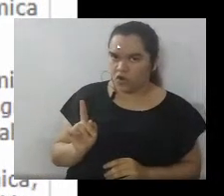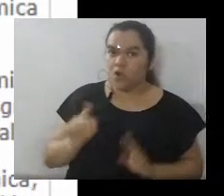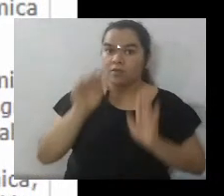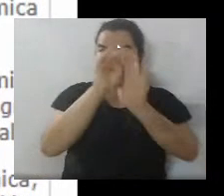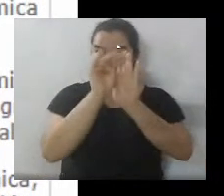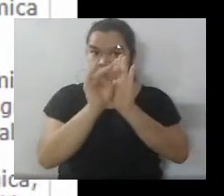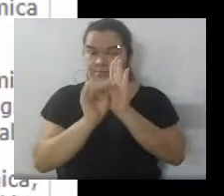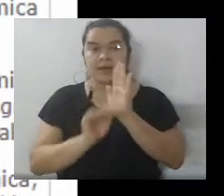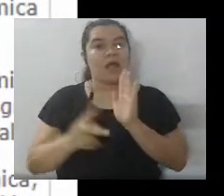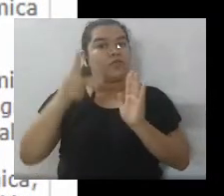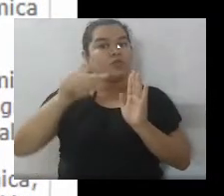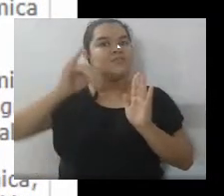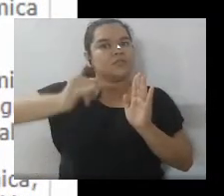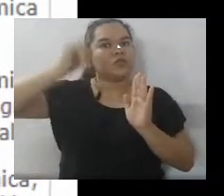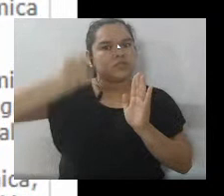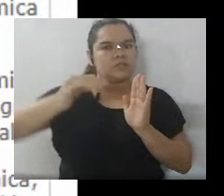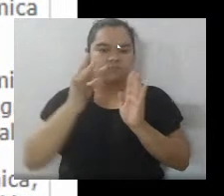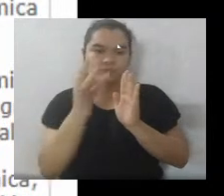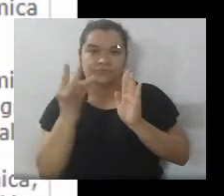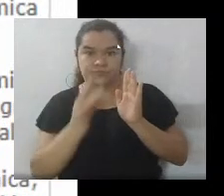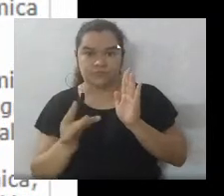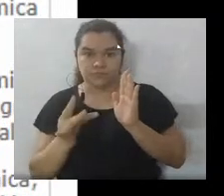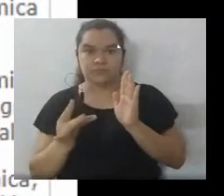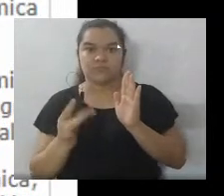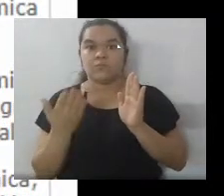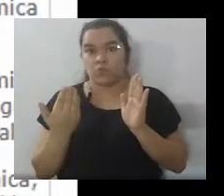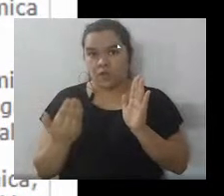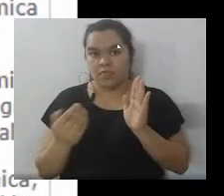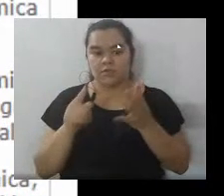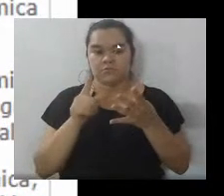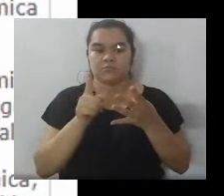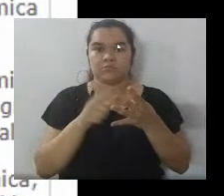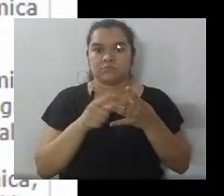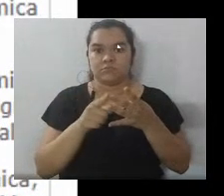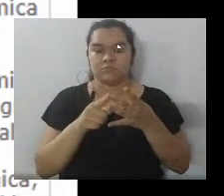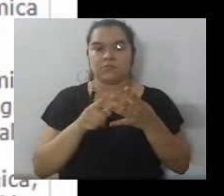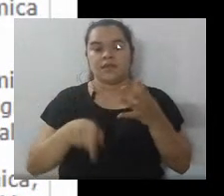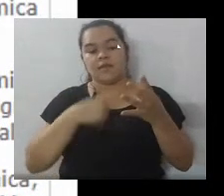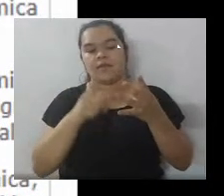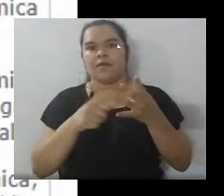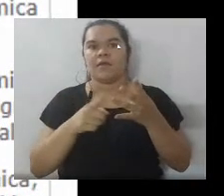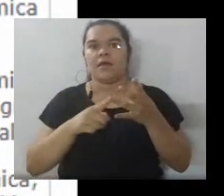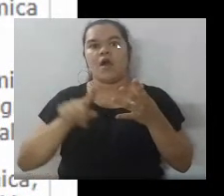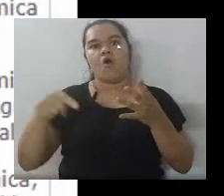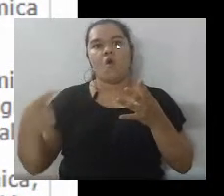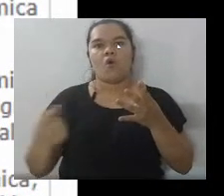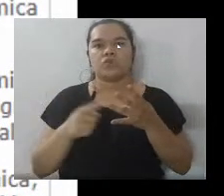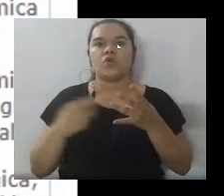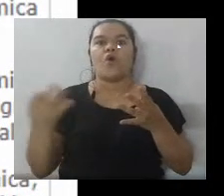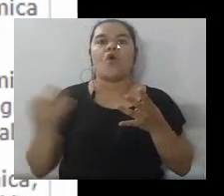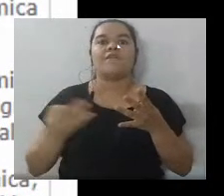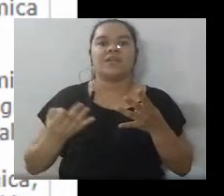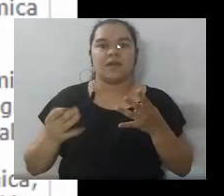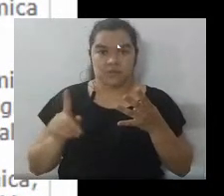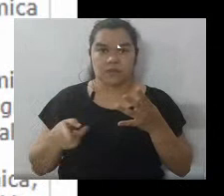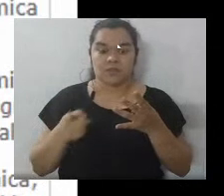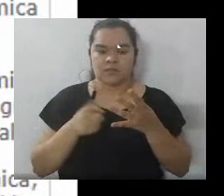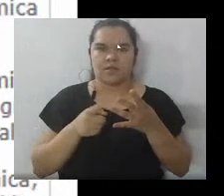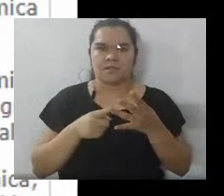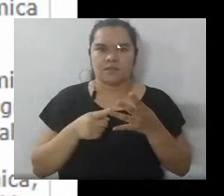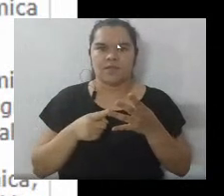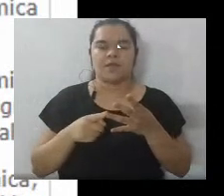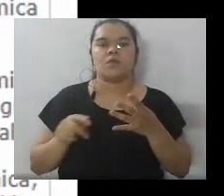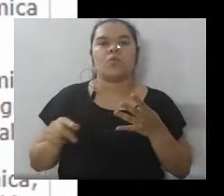plan de asignaturas que le planteamos pueden elegir 2. Un eje también obligatorio que tiene que ver con